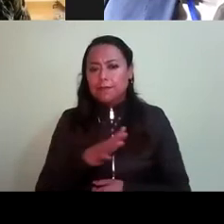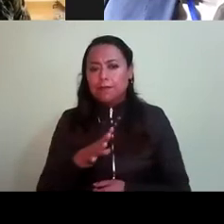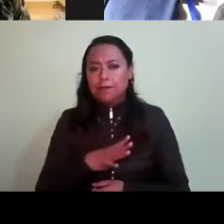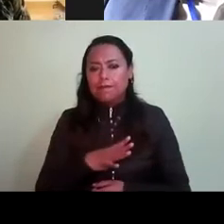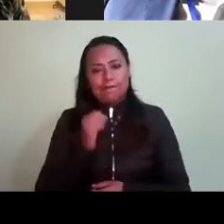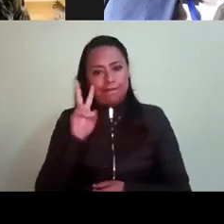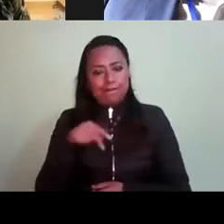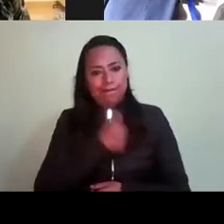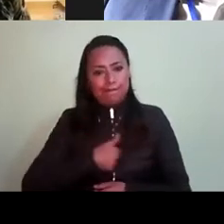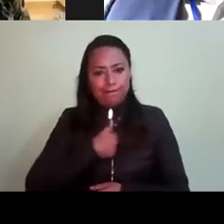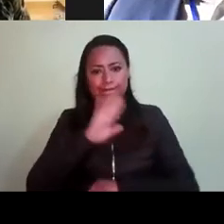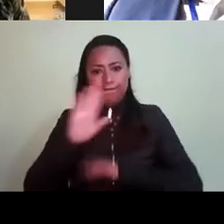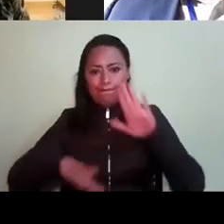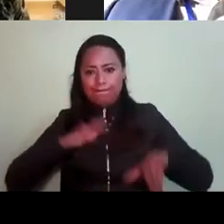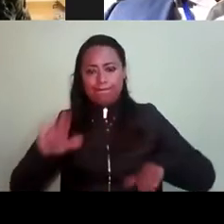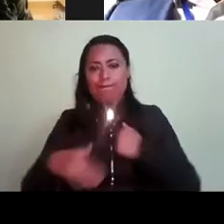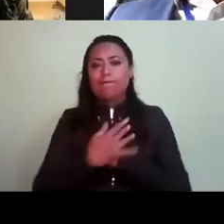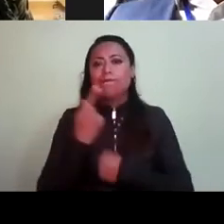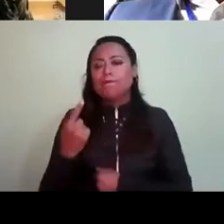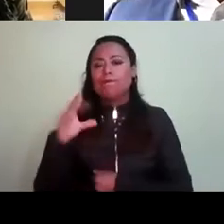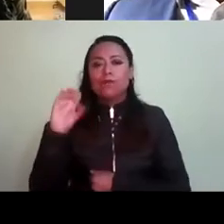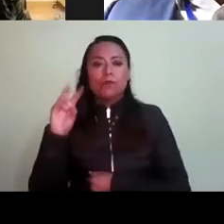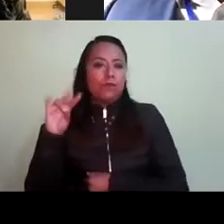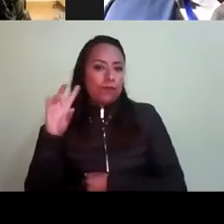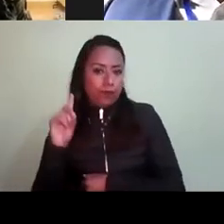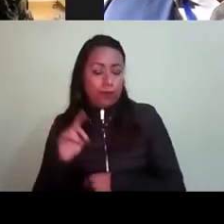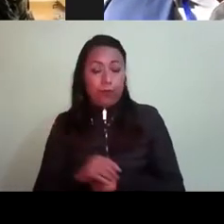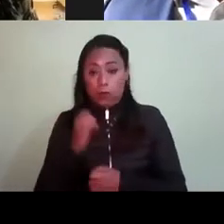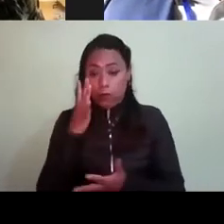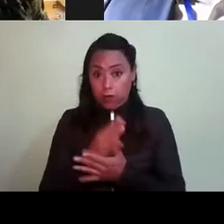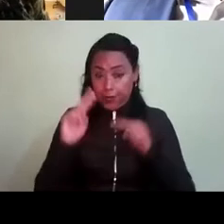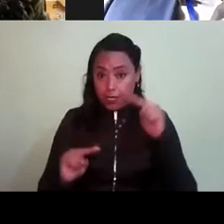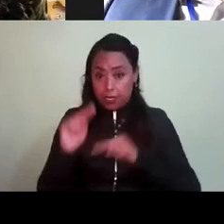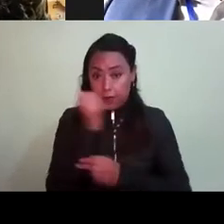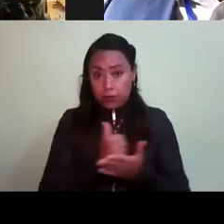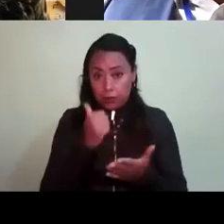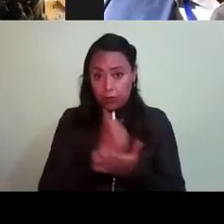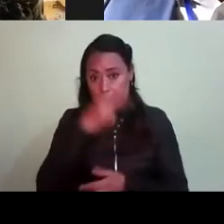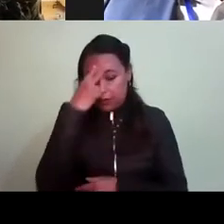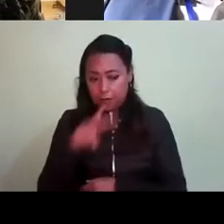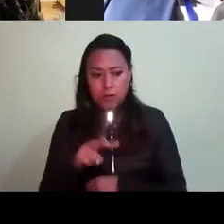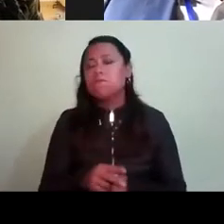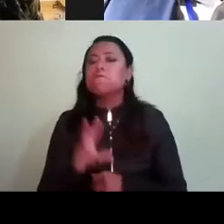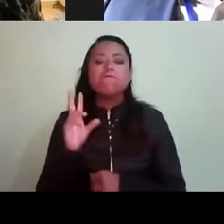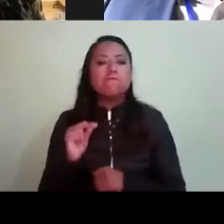lamentablemente, por el COVID, no solo a nivel de la Ciudad de México, sino a nivel país.